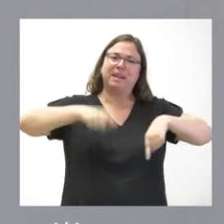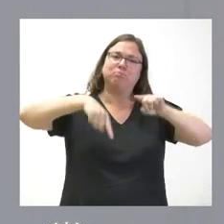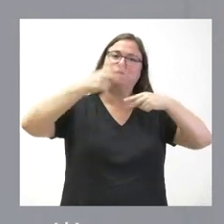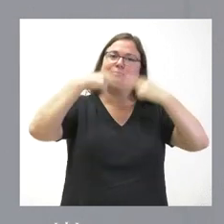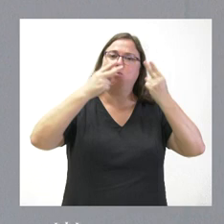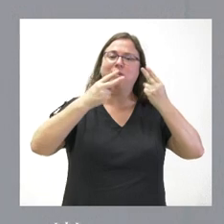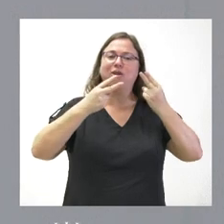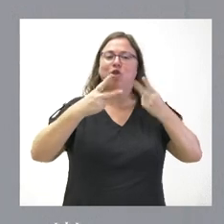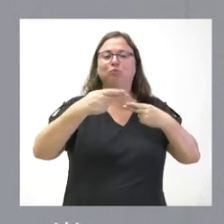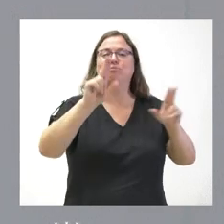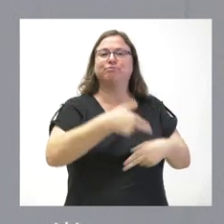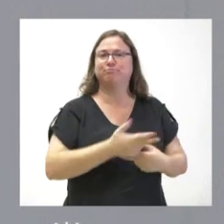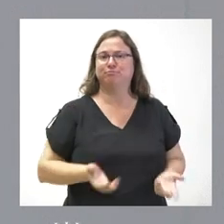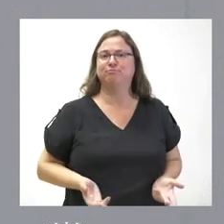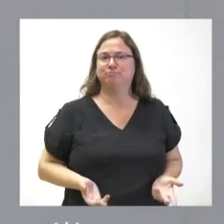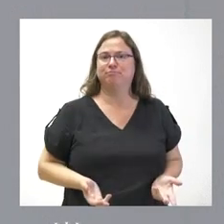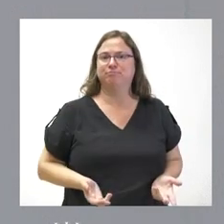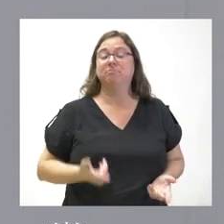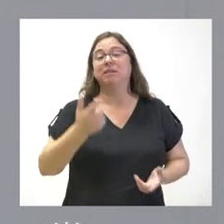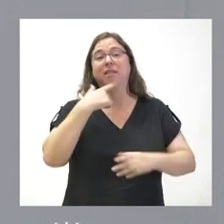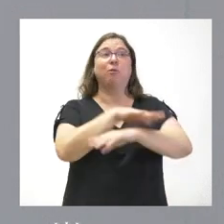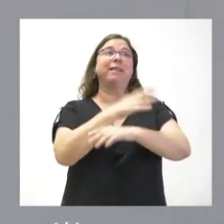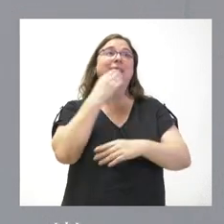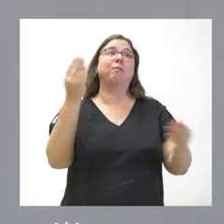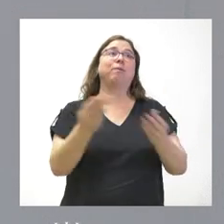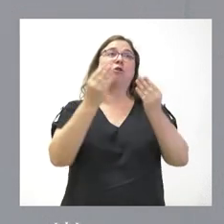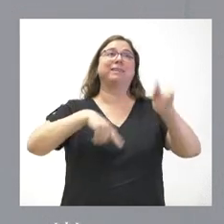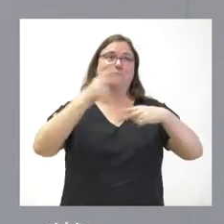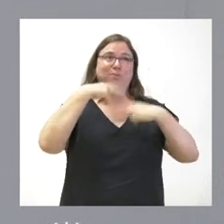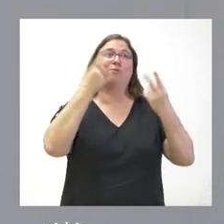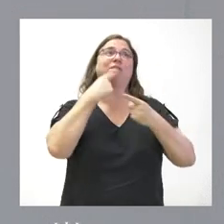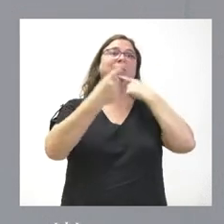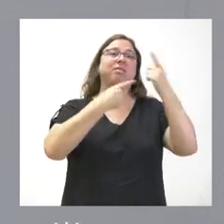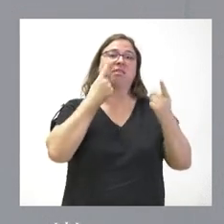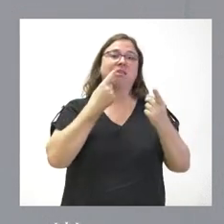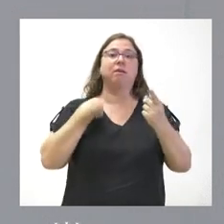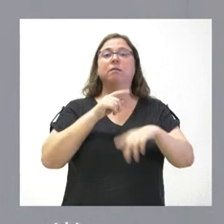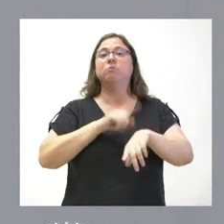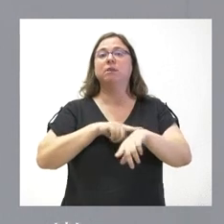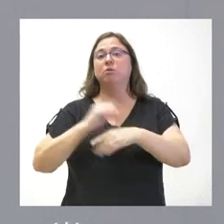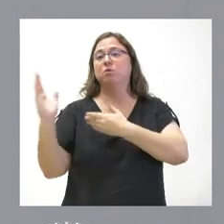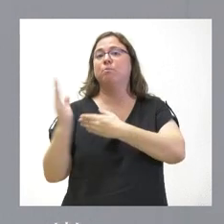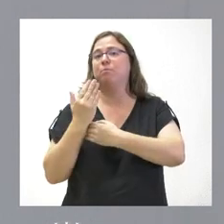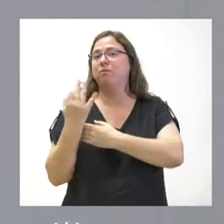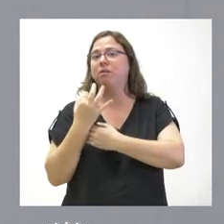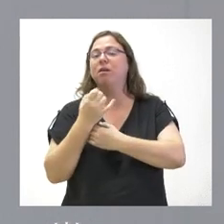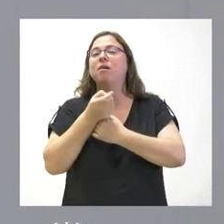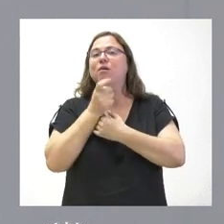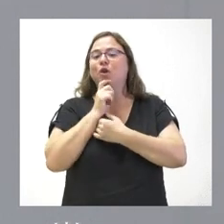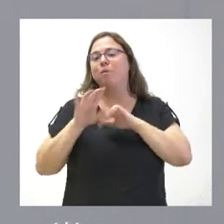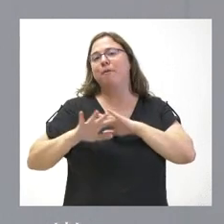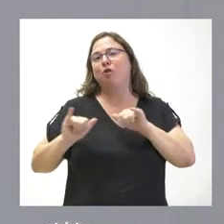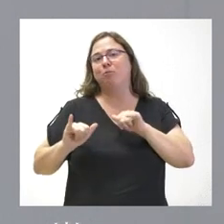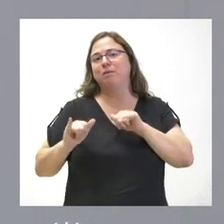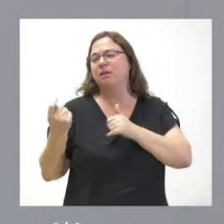haya un gobierno que está hablando de mejorar el transporte público y paralelamente lo que nos está planteando es cómo se tiene que compensar con